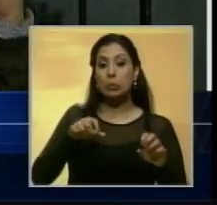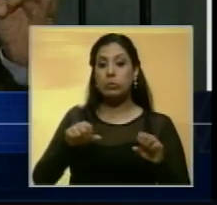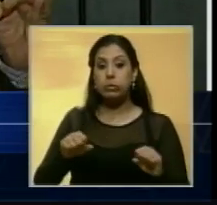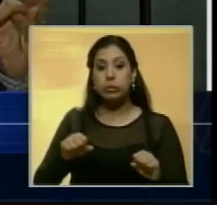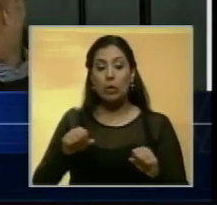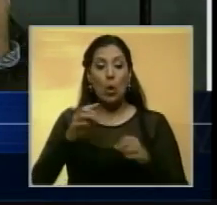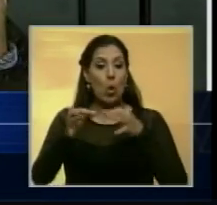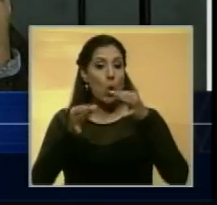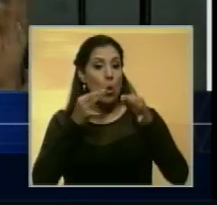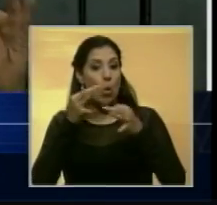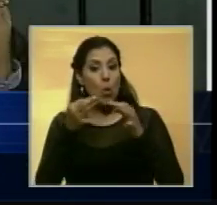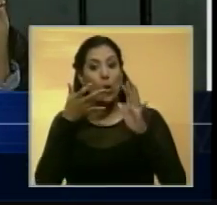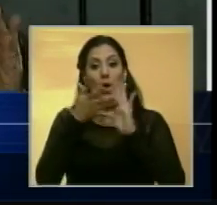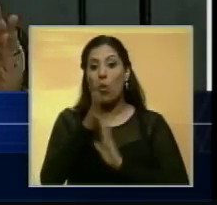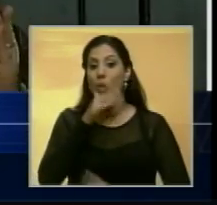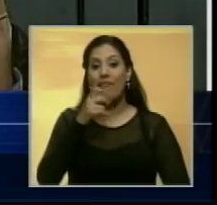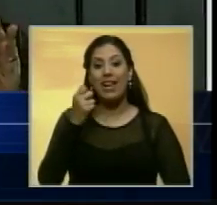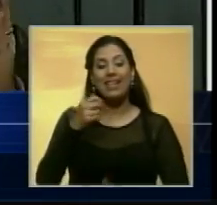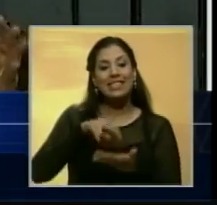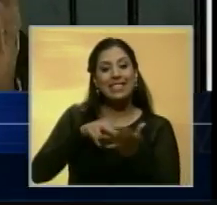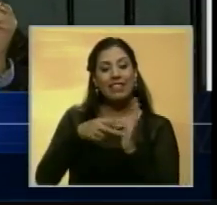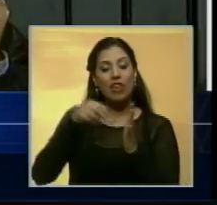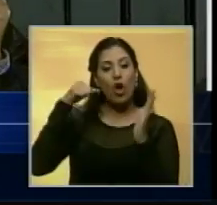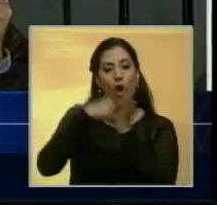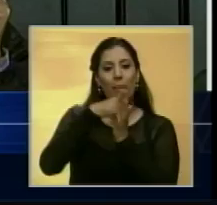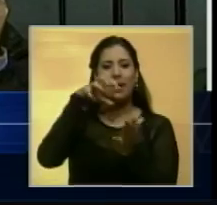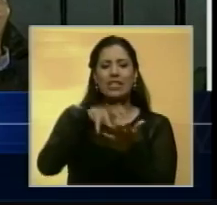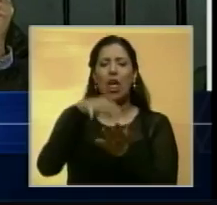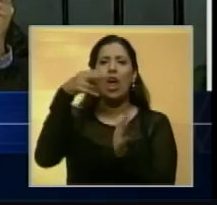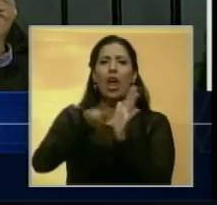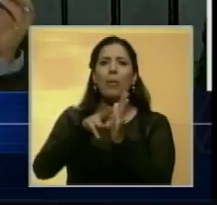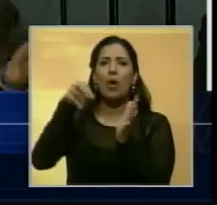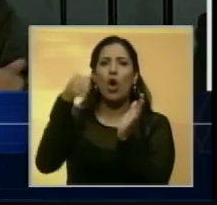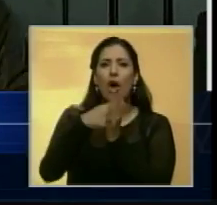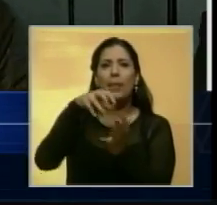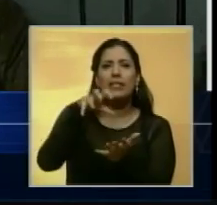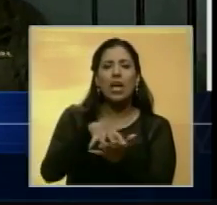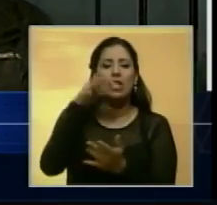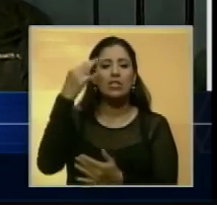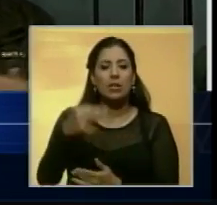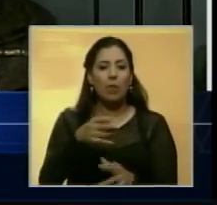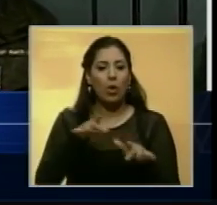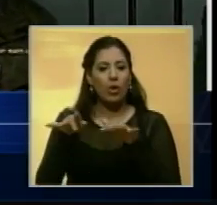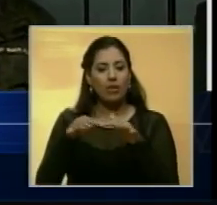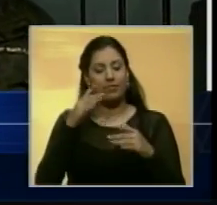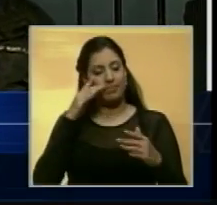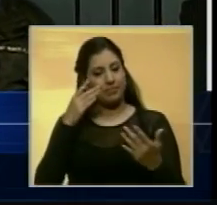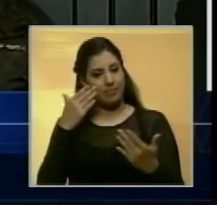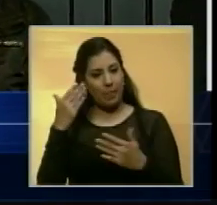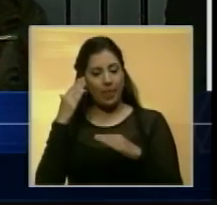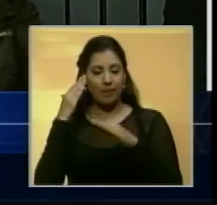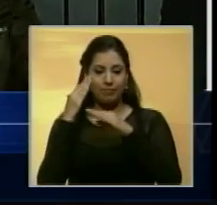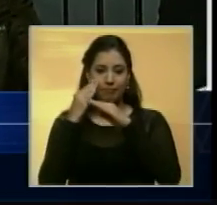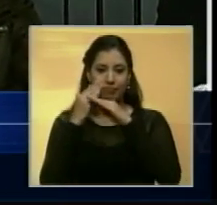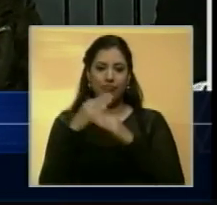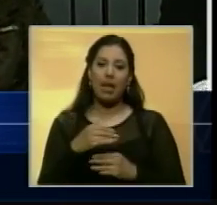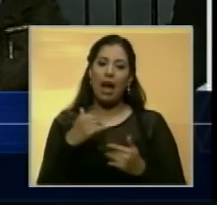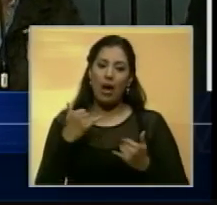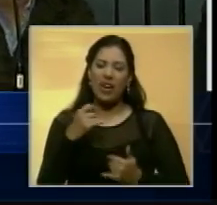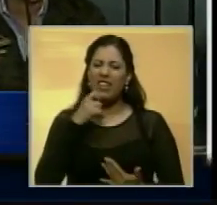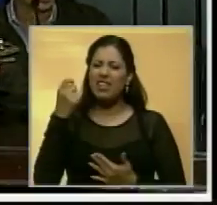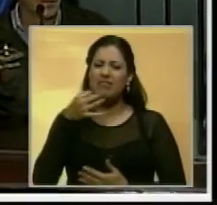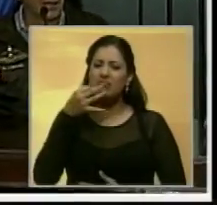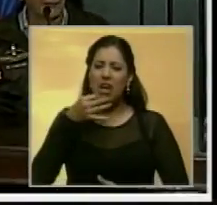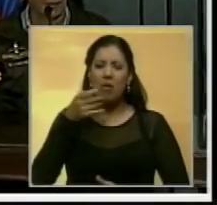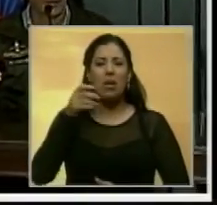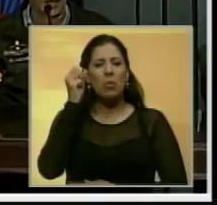y declaración en la que no se refiera al golpe de Estado. Por una parte dice, palabras que pronuncia en este momento el